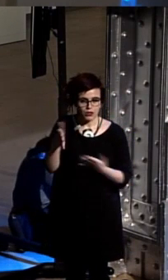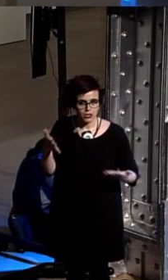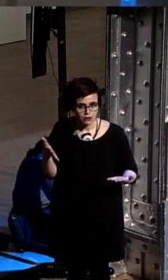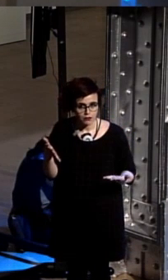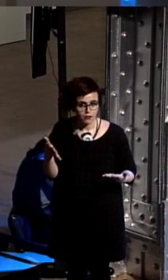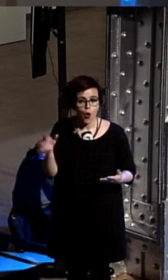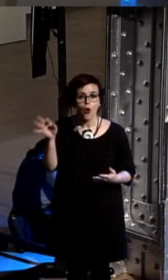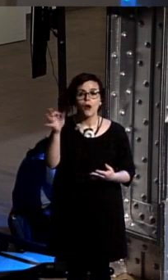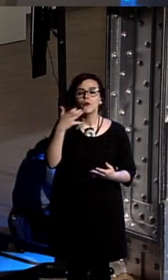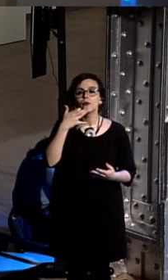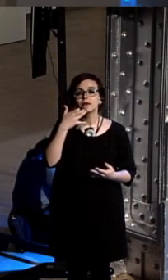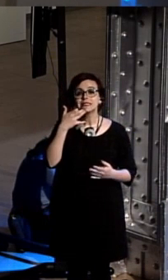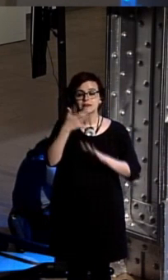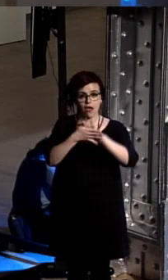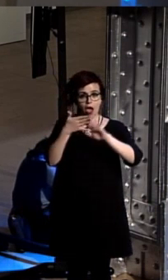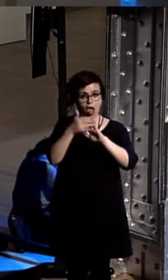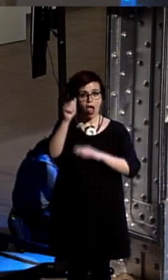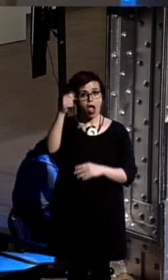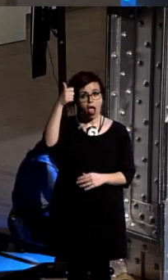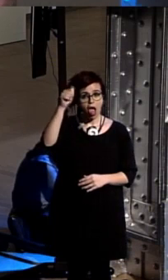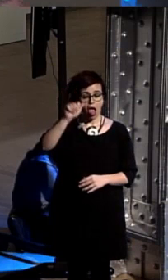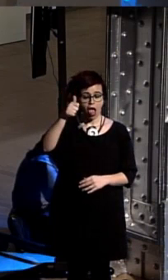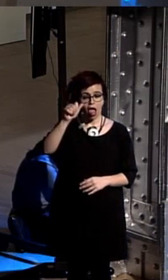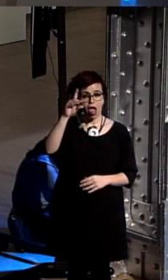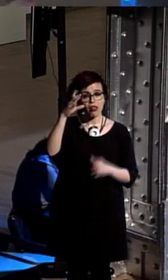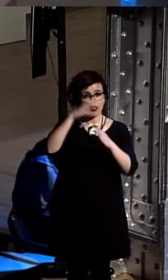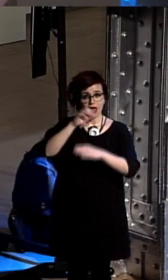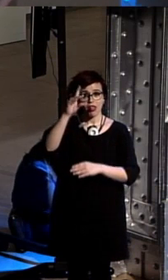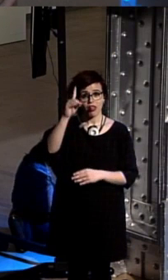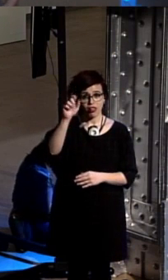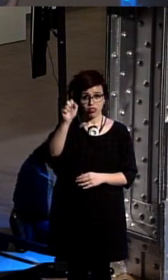Si vamos a lo que decía Darwin,